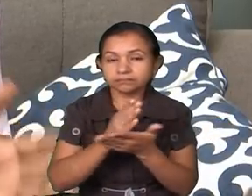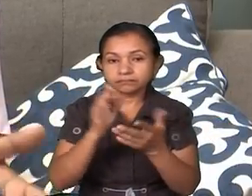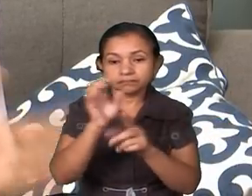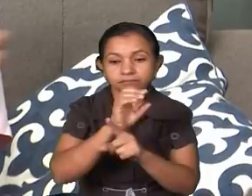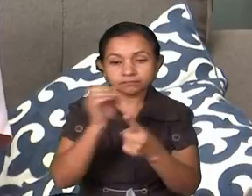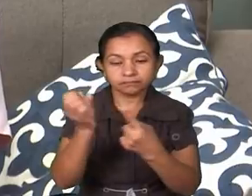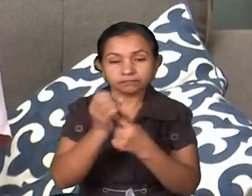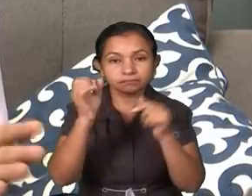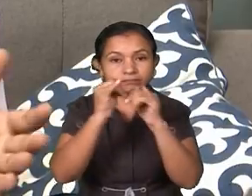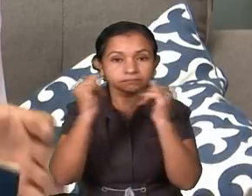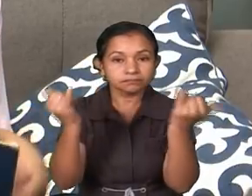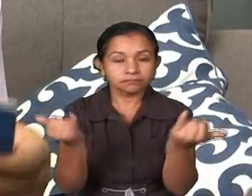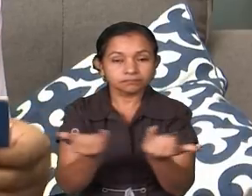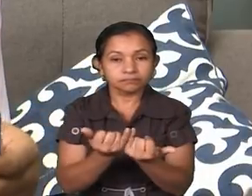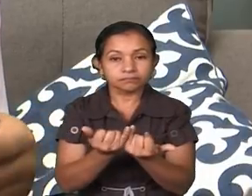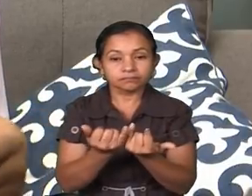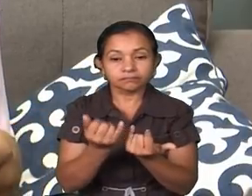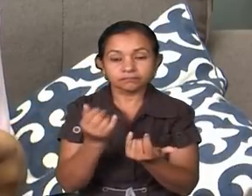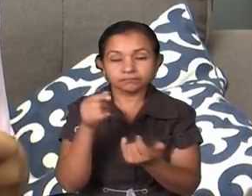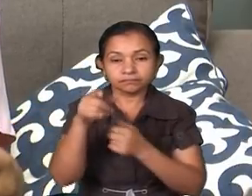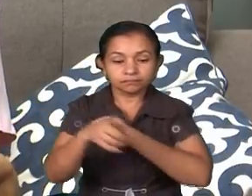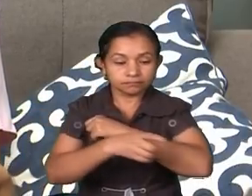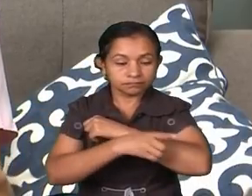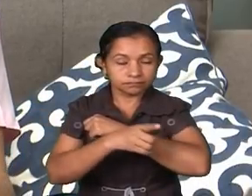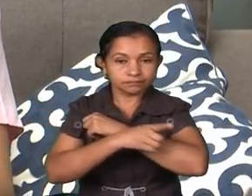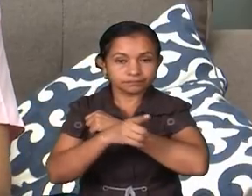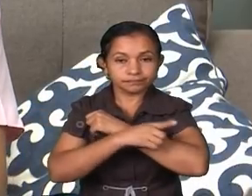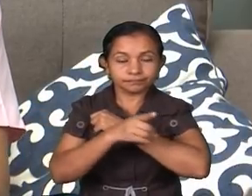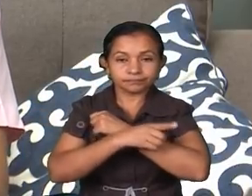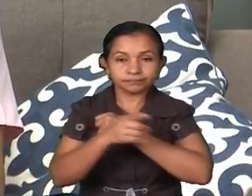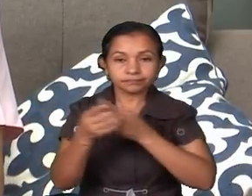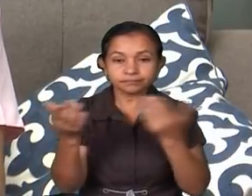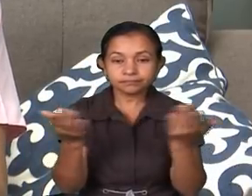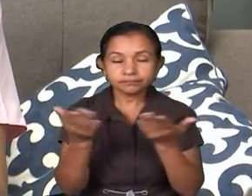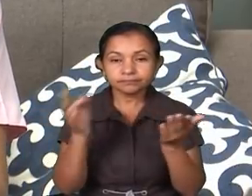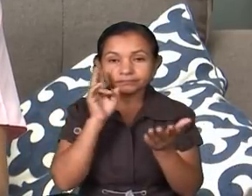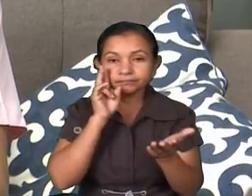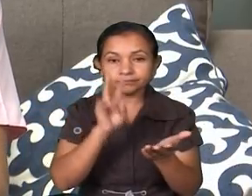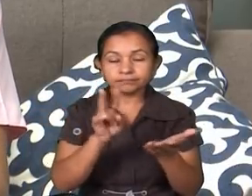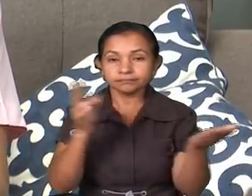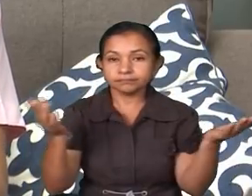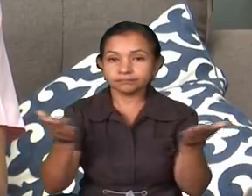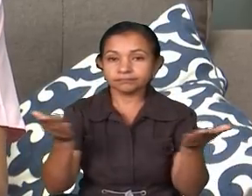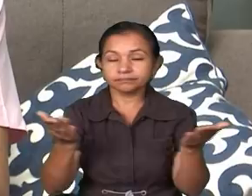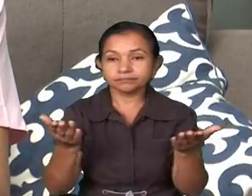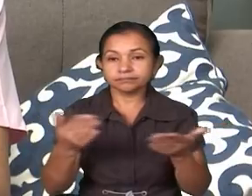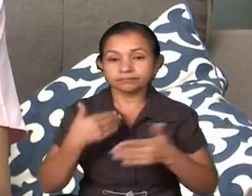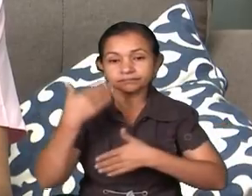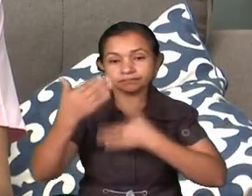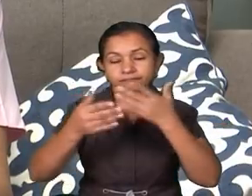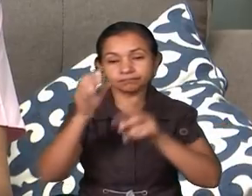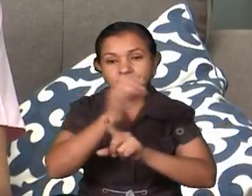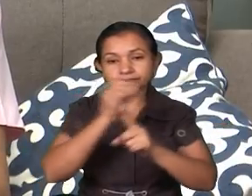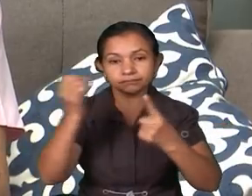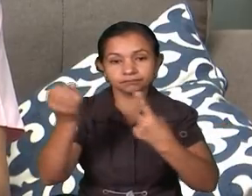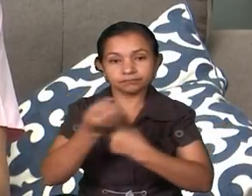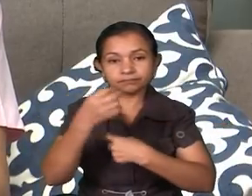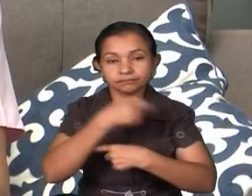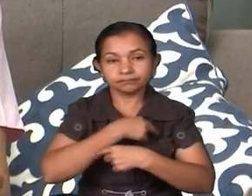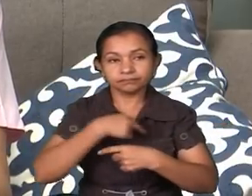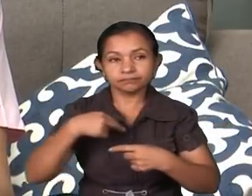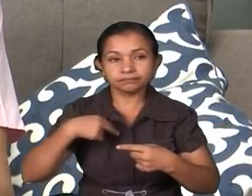internacionales y la visión del estadista, el comandante Daniel Ortega, desde la perspectiva de un estadista. Y vinieron estos organismos acá, pero